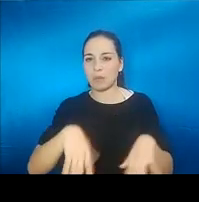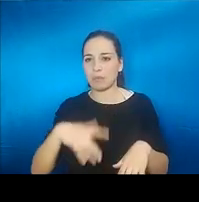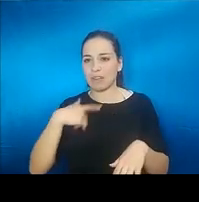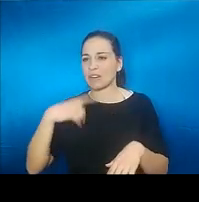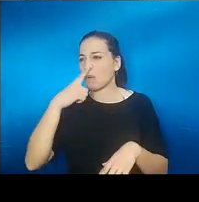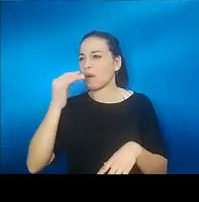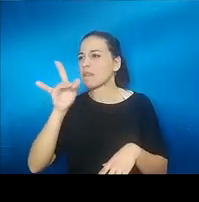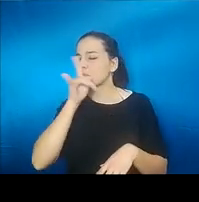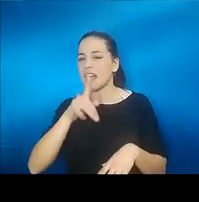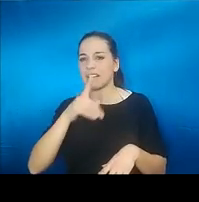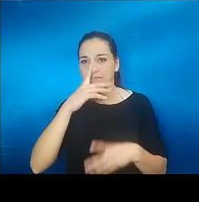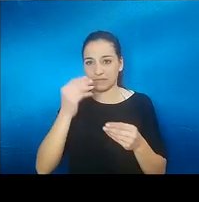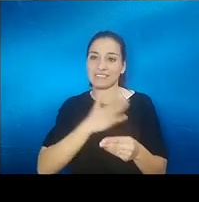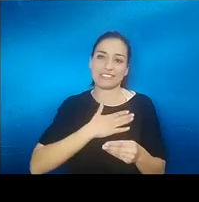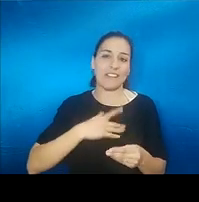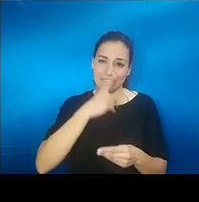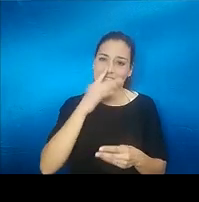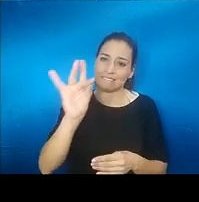bueno no es que yo quiero leer lo malo y lo bueno